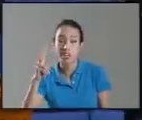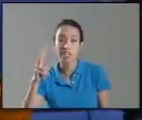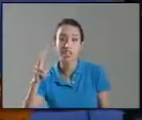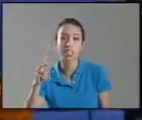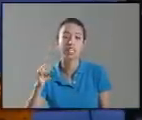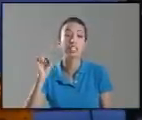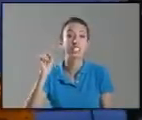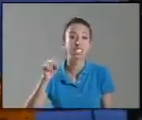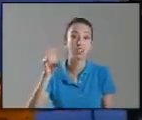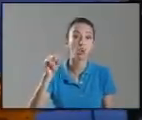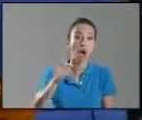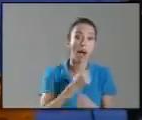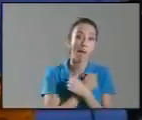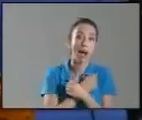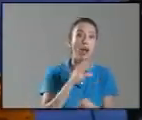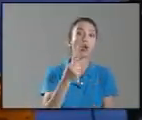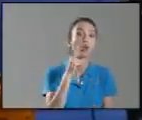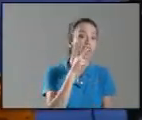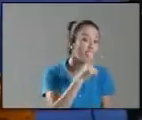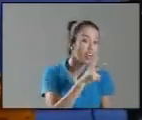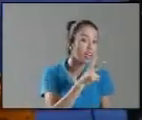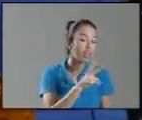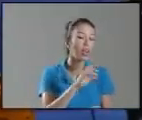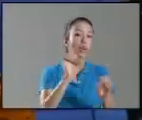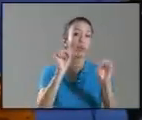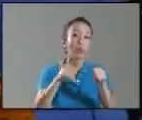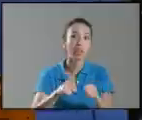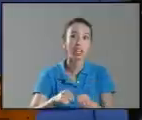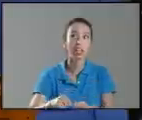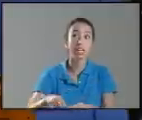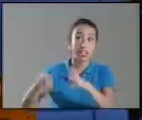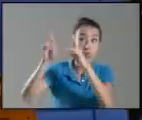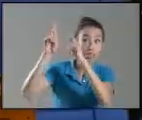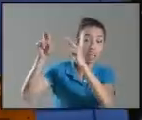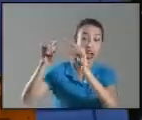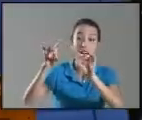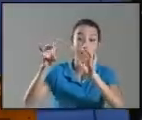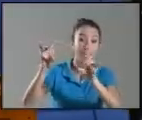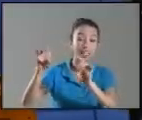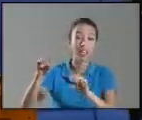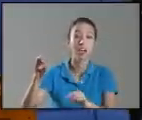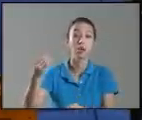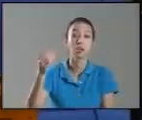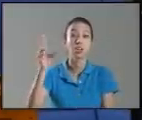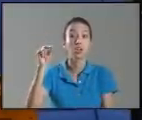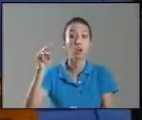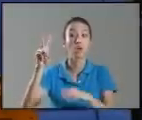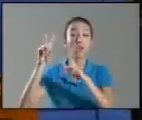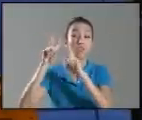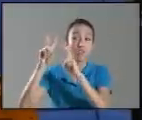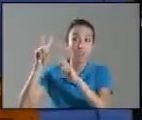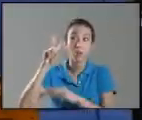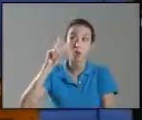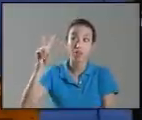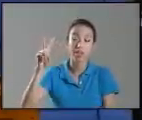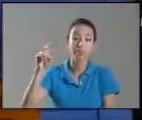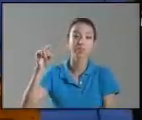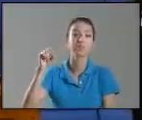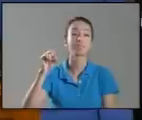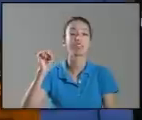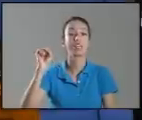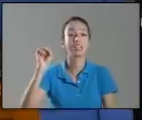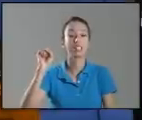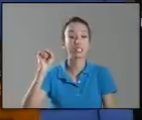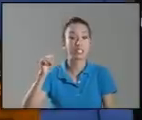¿Puede alguien amar al invisible si no ama a los visibles? ¿Puede alguien sujetarse al invisible si no se